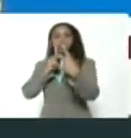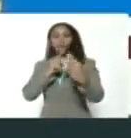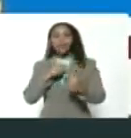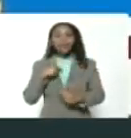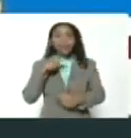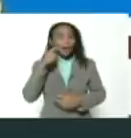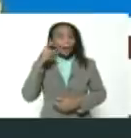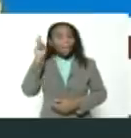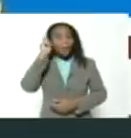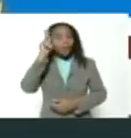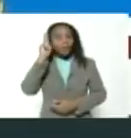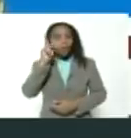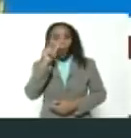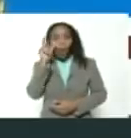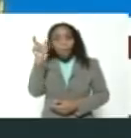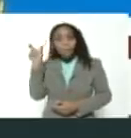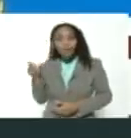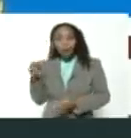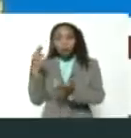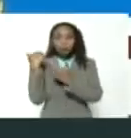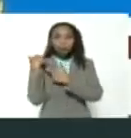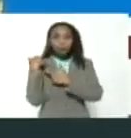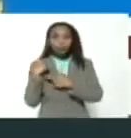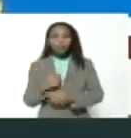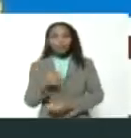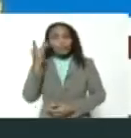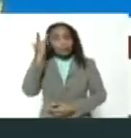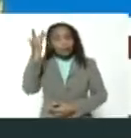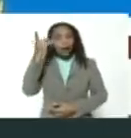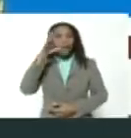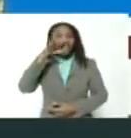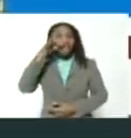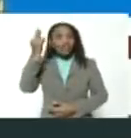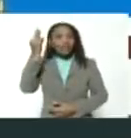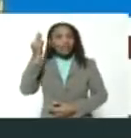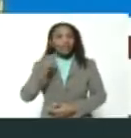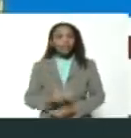del profesor Ignacio Ramonet, intelectual francés,